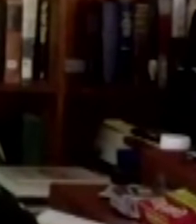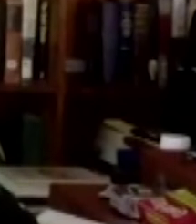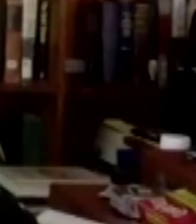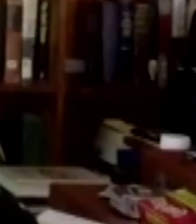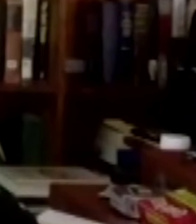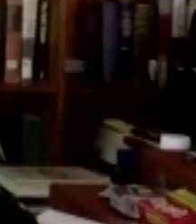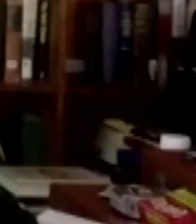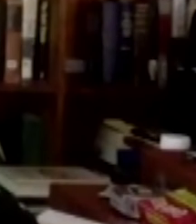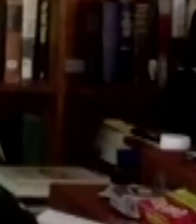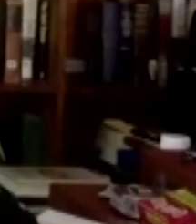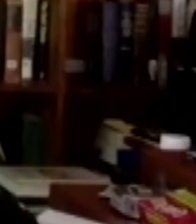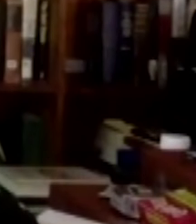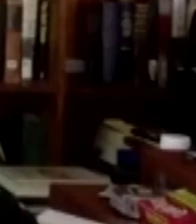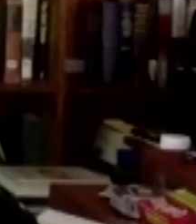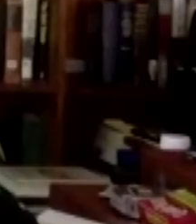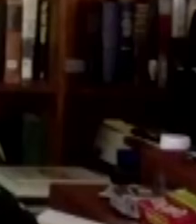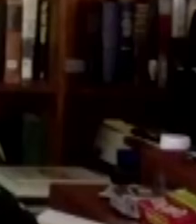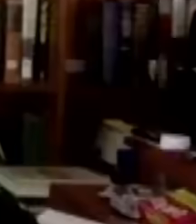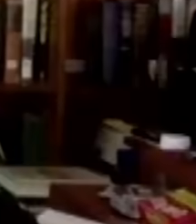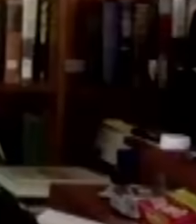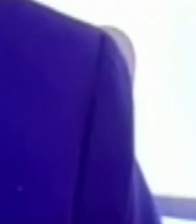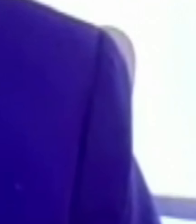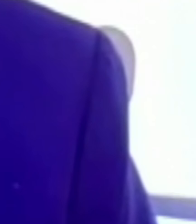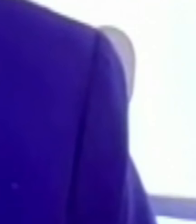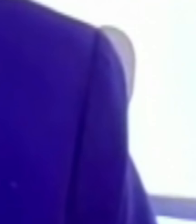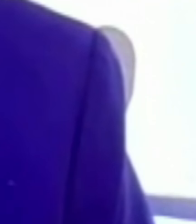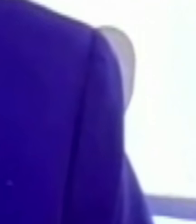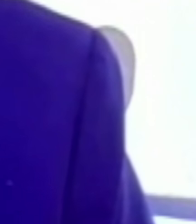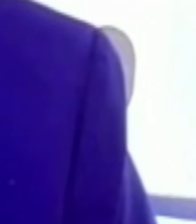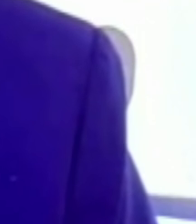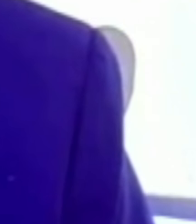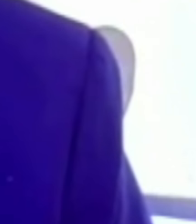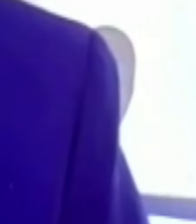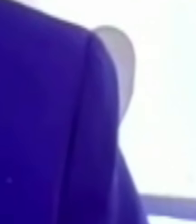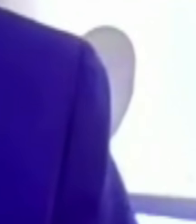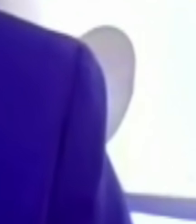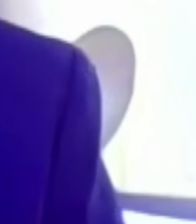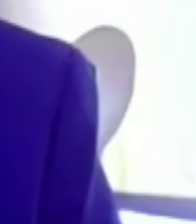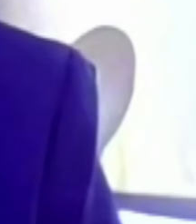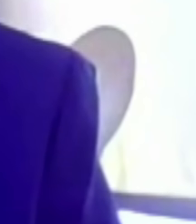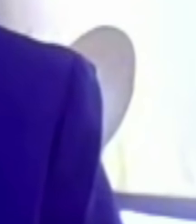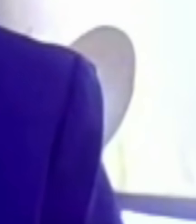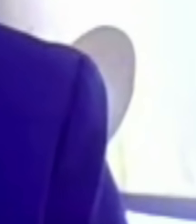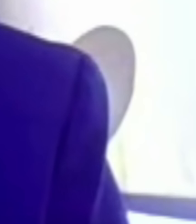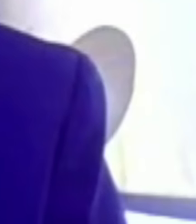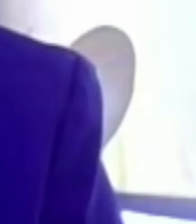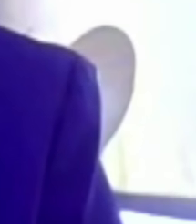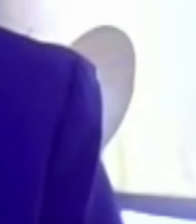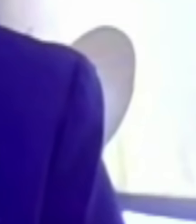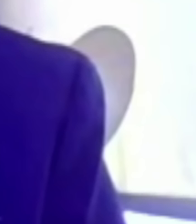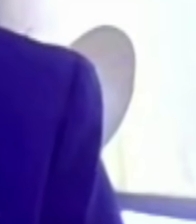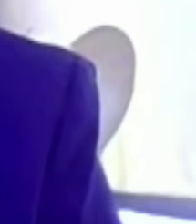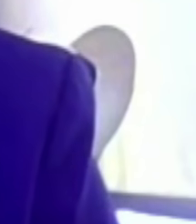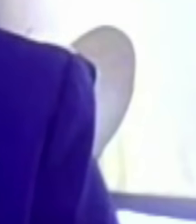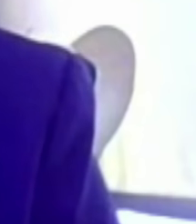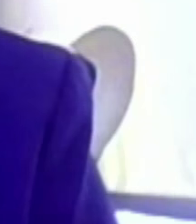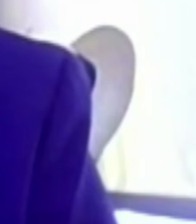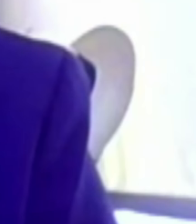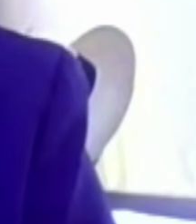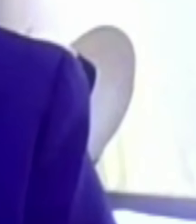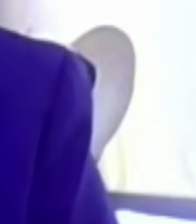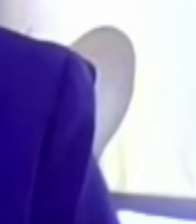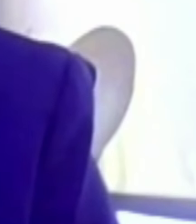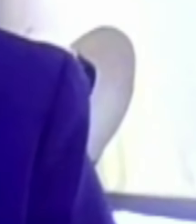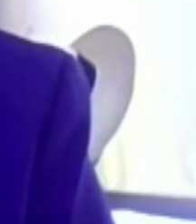ni que tengan 2. No me gusta que se vote por personas, me gusta que se vote por ideas, y soy partidario de listas cerradas, como es